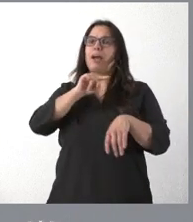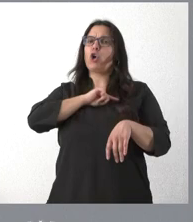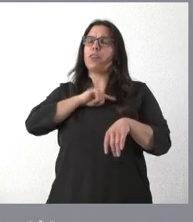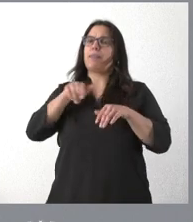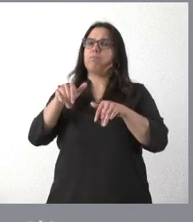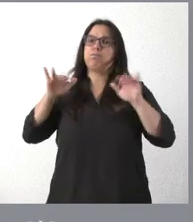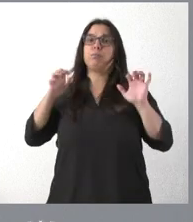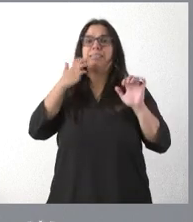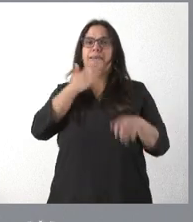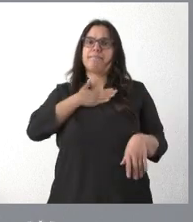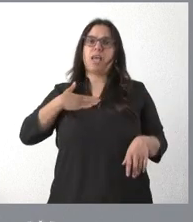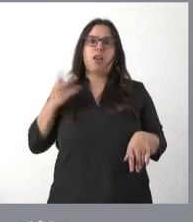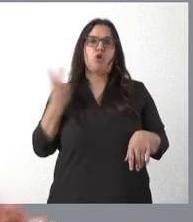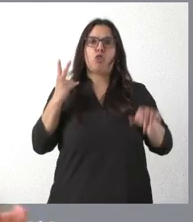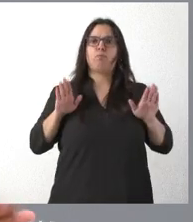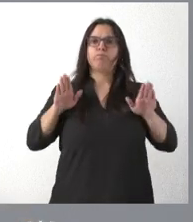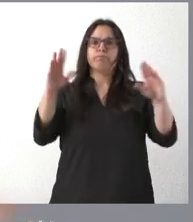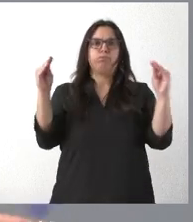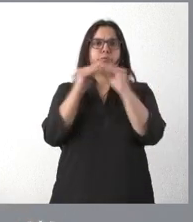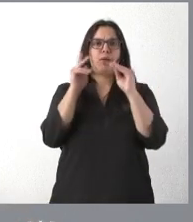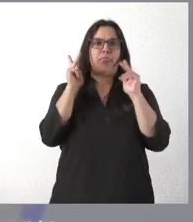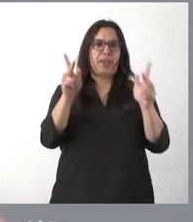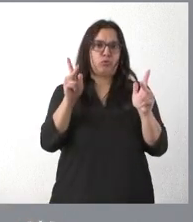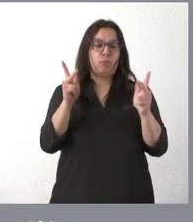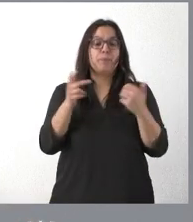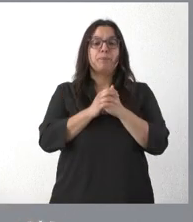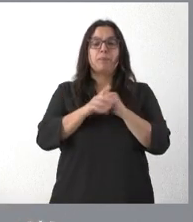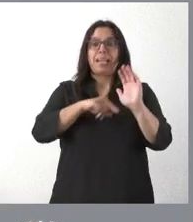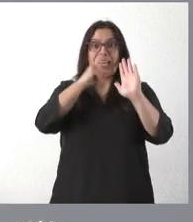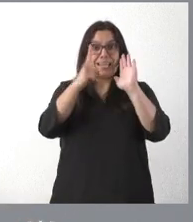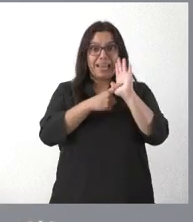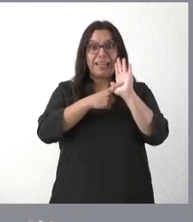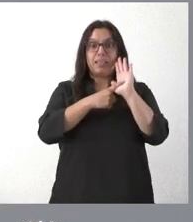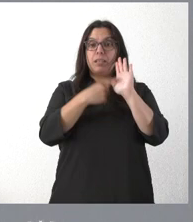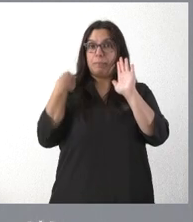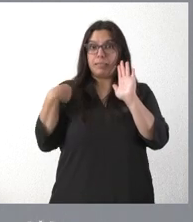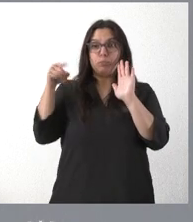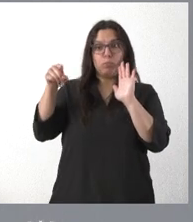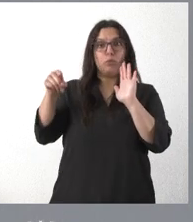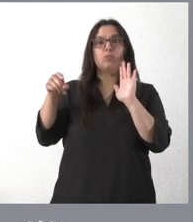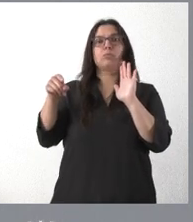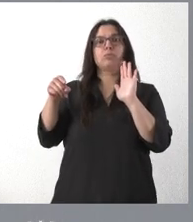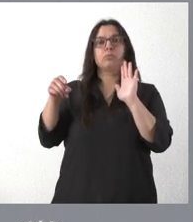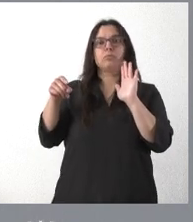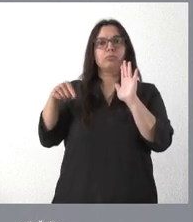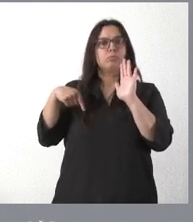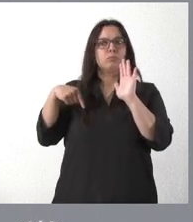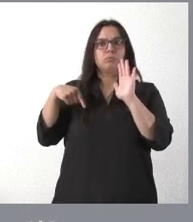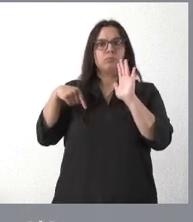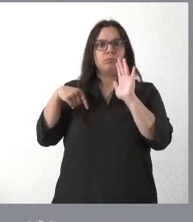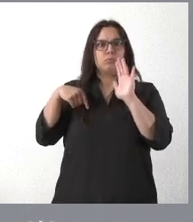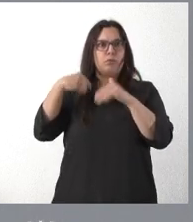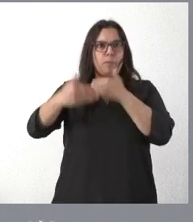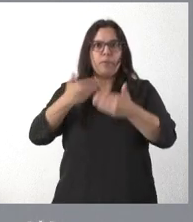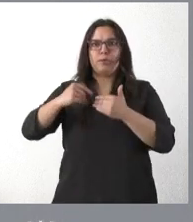si así lo desean manifestar la ley en toda su amplitud la ley como está aprobada y la ley con todos sus procedimientos y